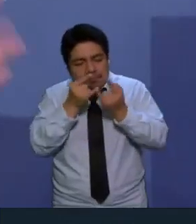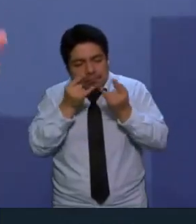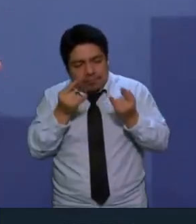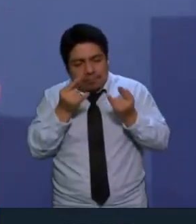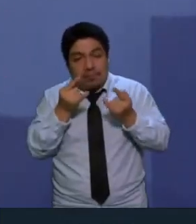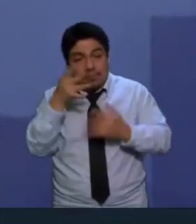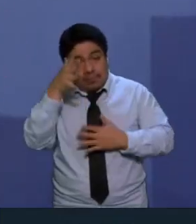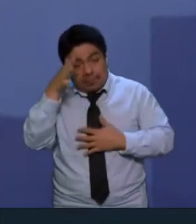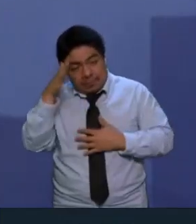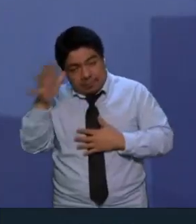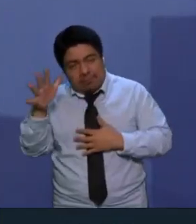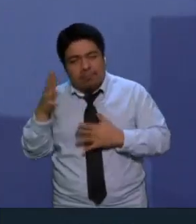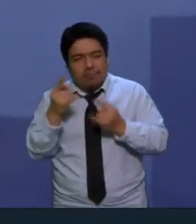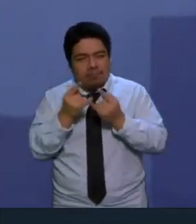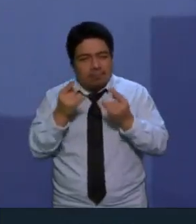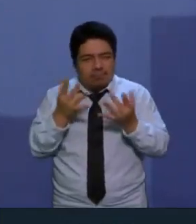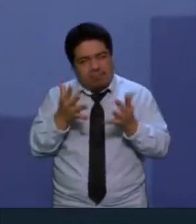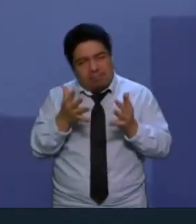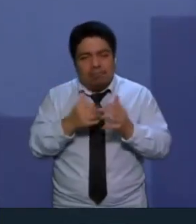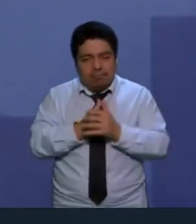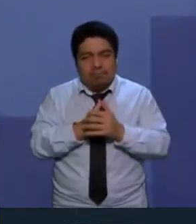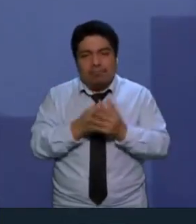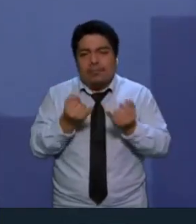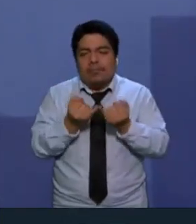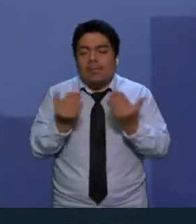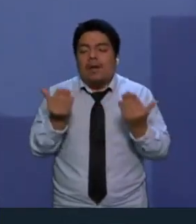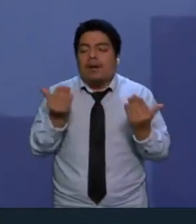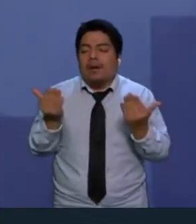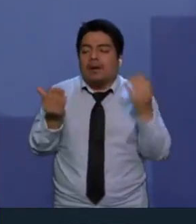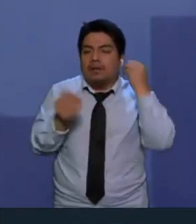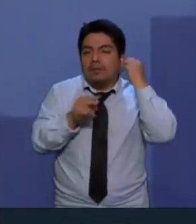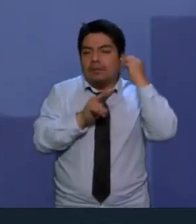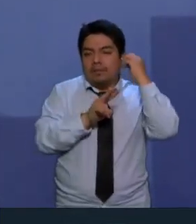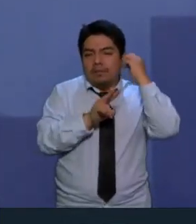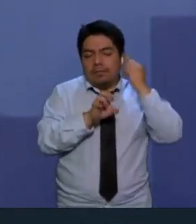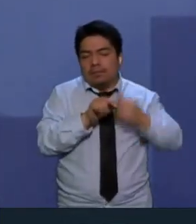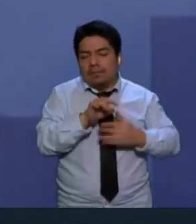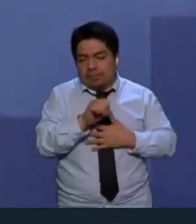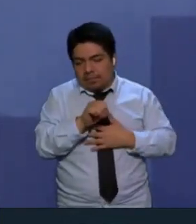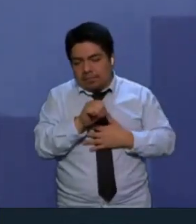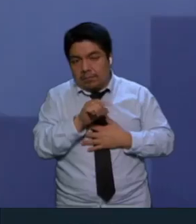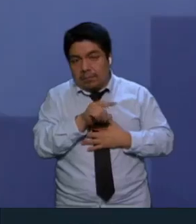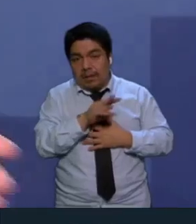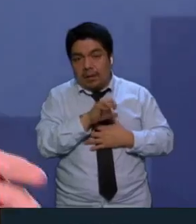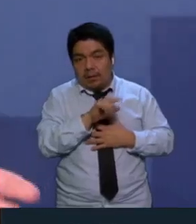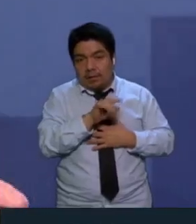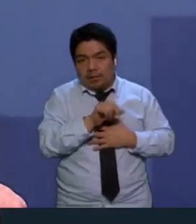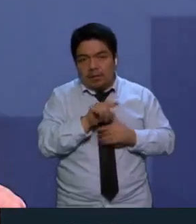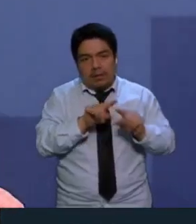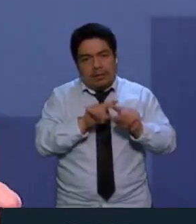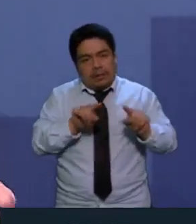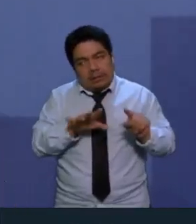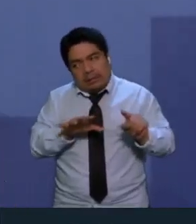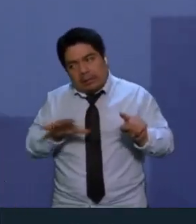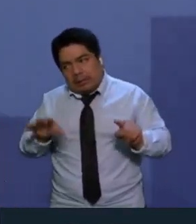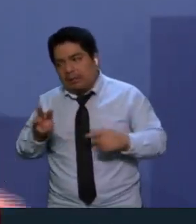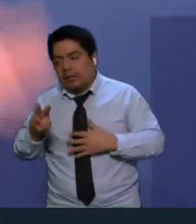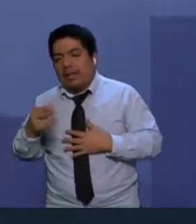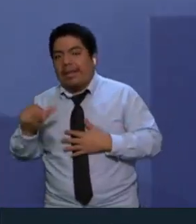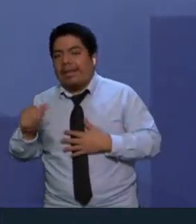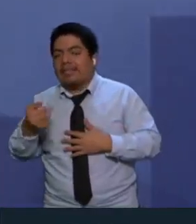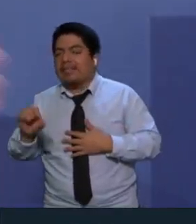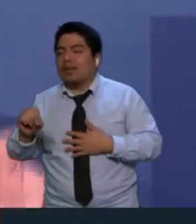de adultos, digamos, e incluso comparar, ¿no? El veneno de Wes Anderson es muy distinto al veneno de